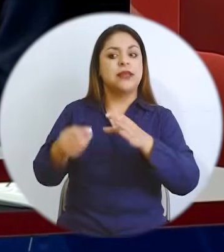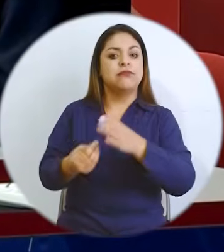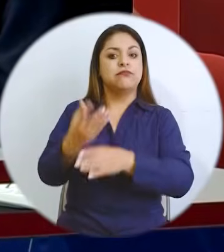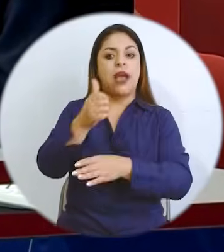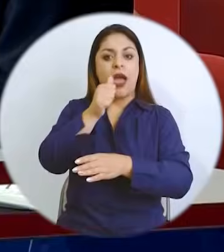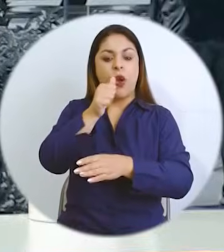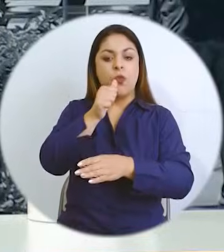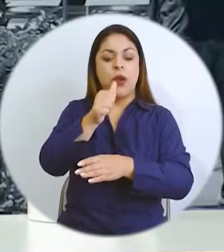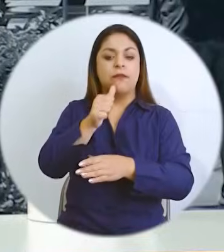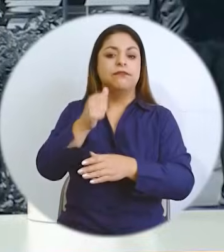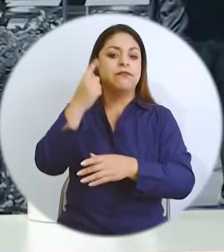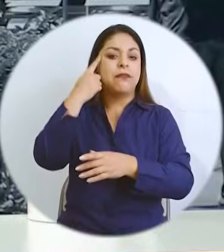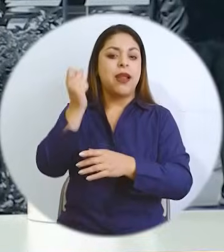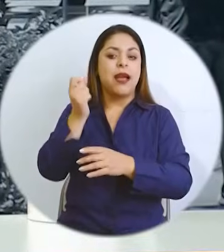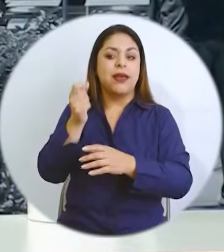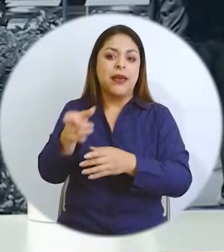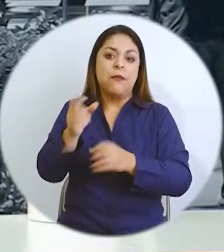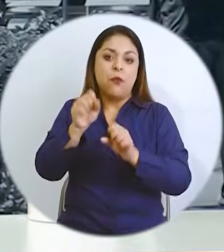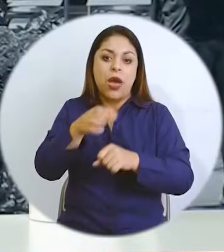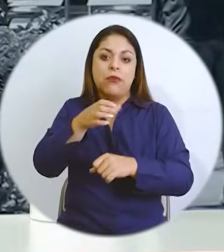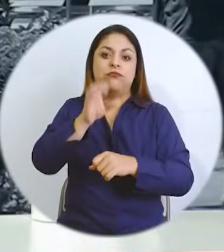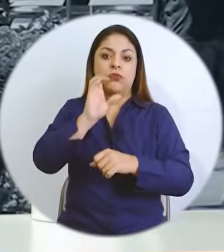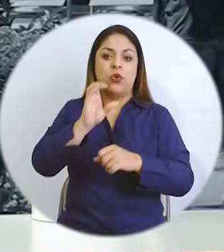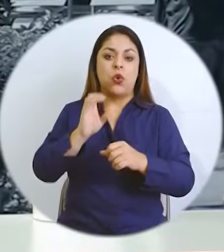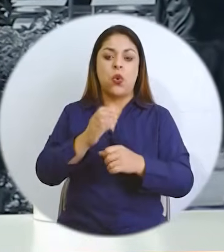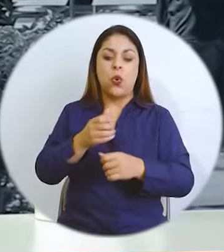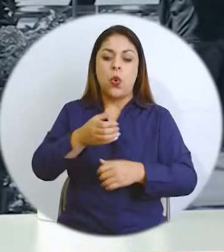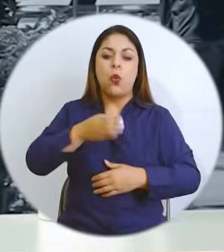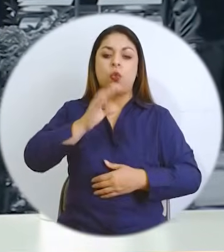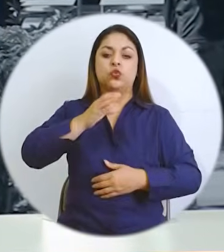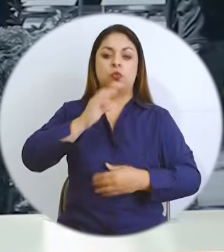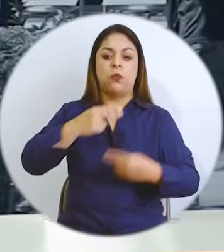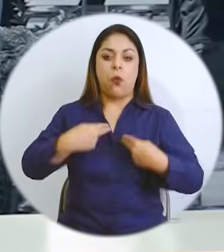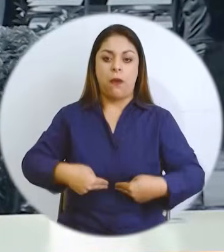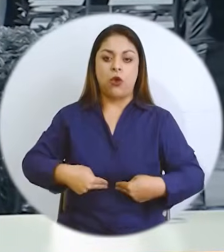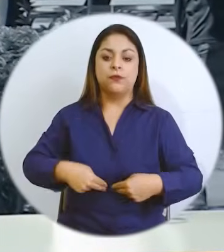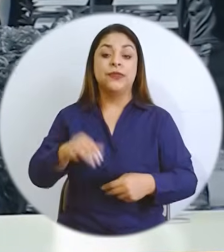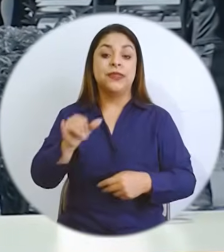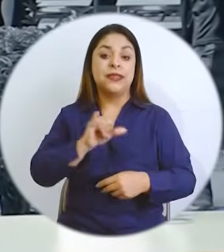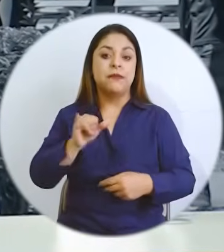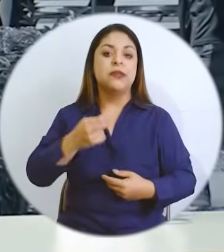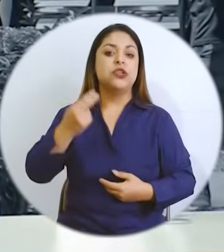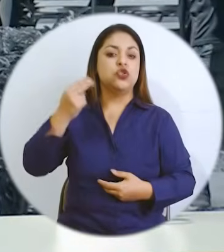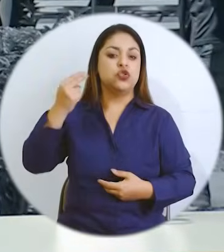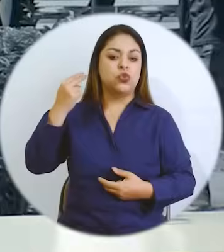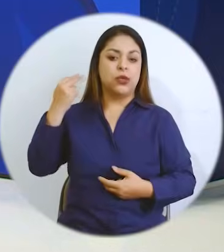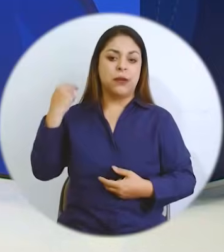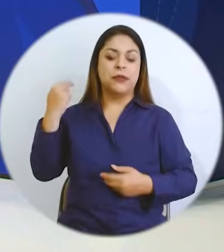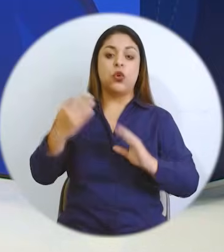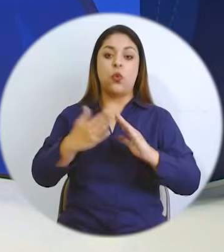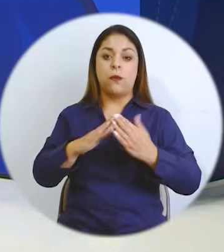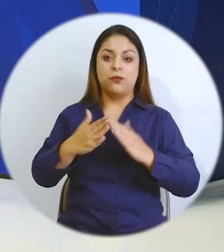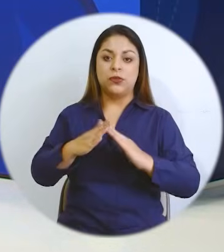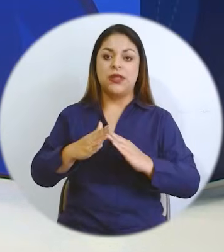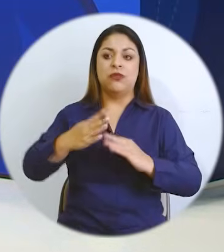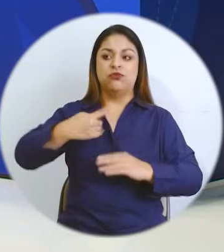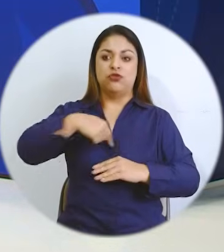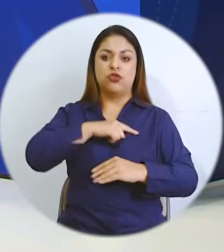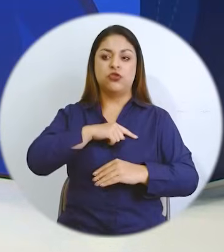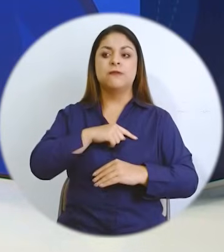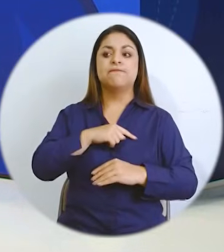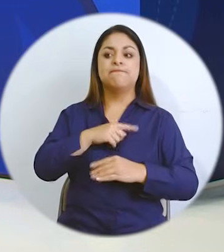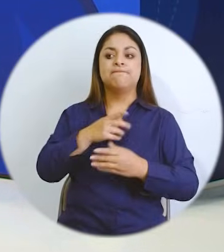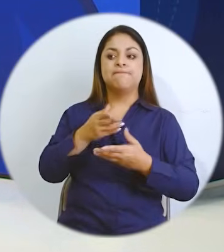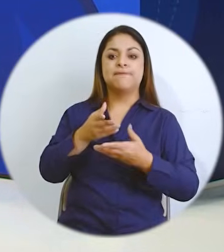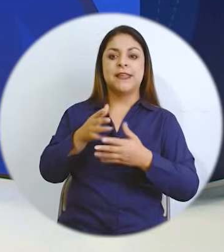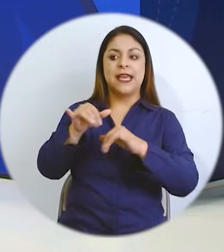tener importancia en las nacientes, de donde viene el agua para hacerla potable, ¿verdad?, para consumo humano, sino que históricamente las